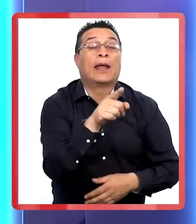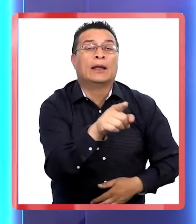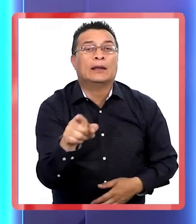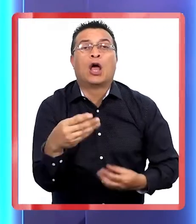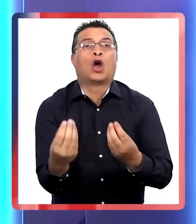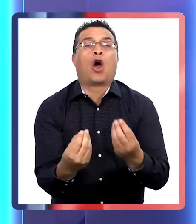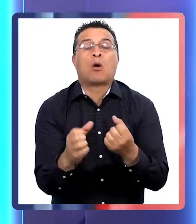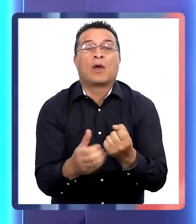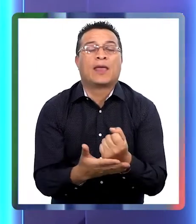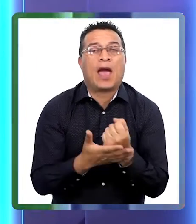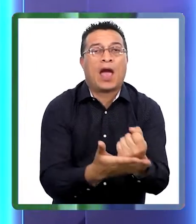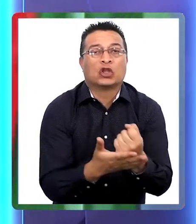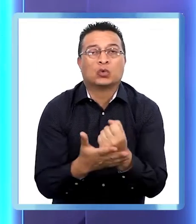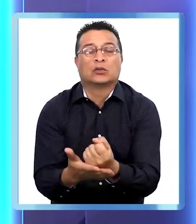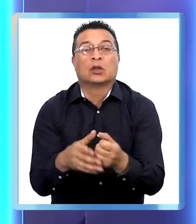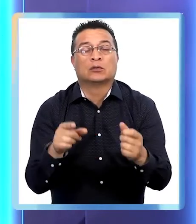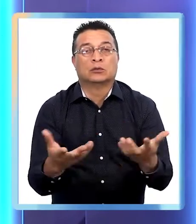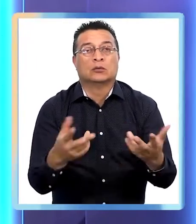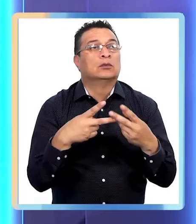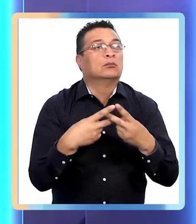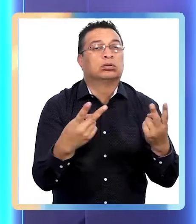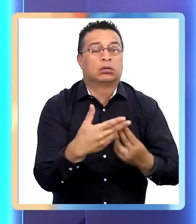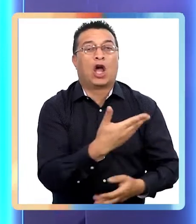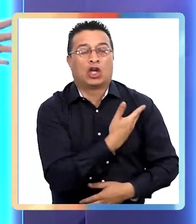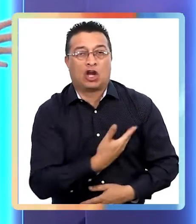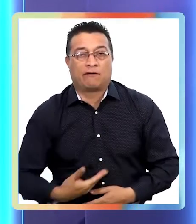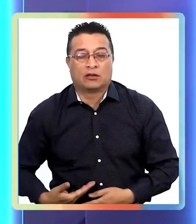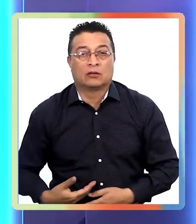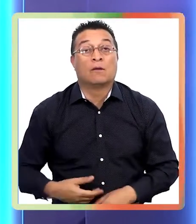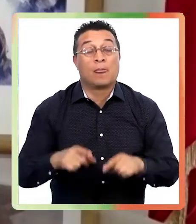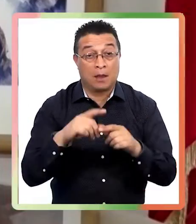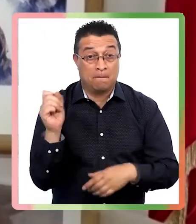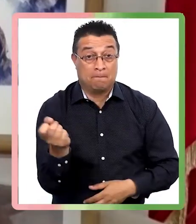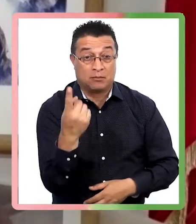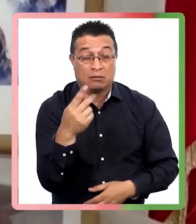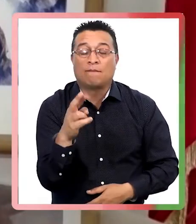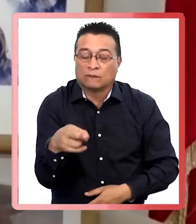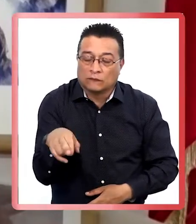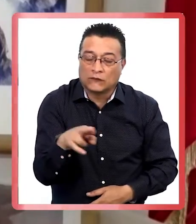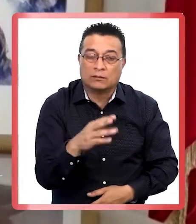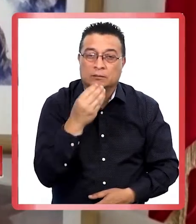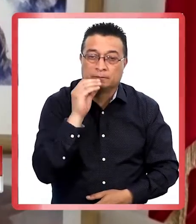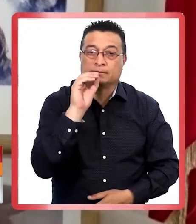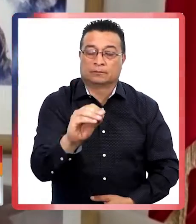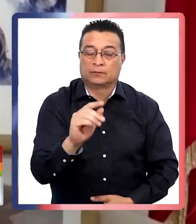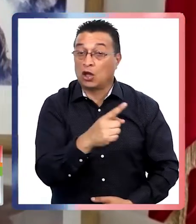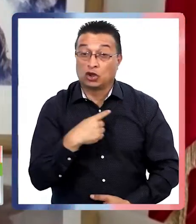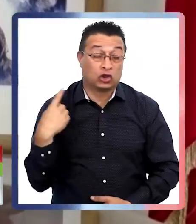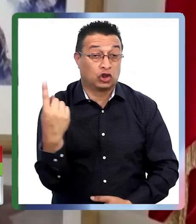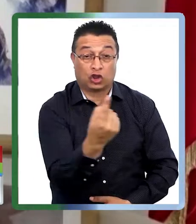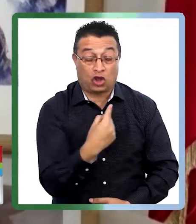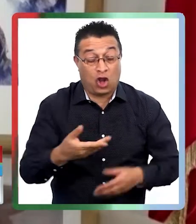A esas personas, ¿cómo podemos ayudarlas de alguna manera, los medios de comunicación y el gobierno en general? En primer lugar, volver a recalcar